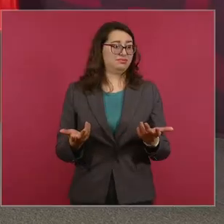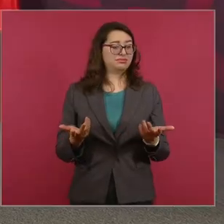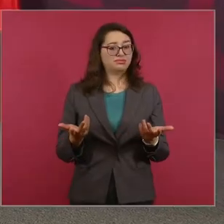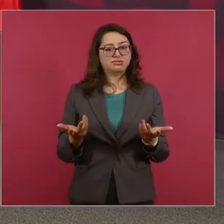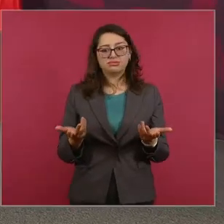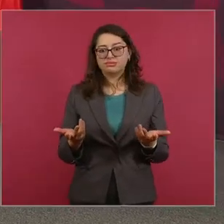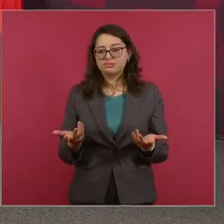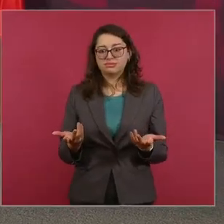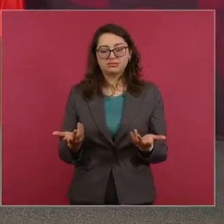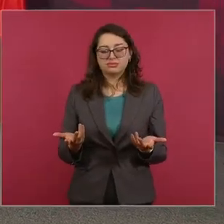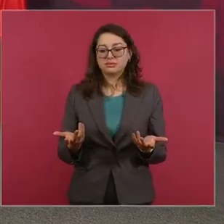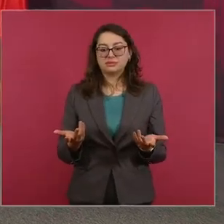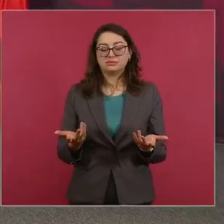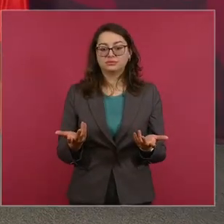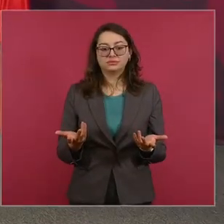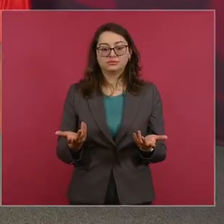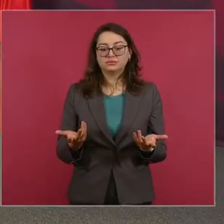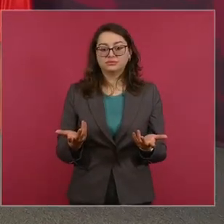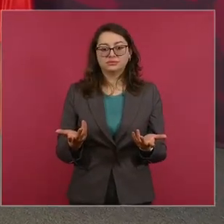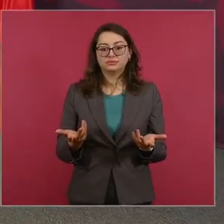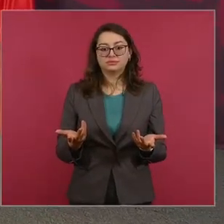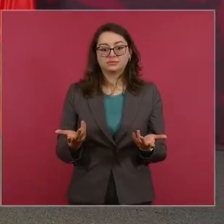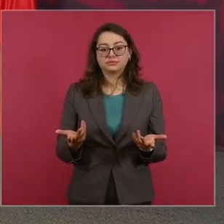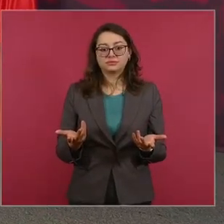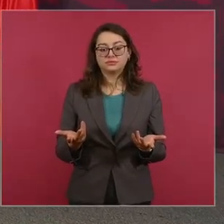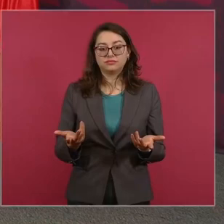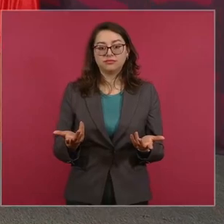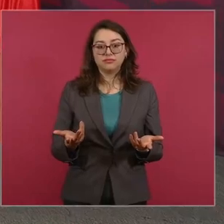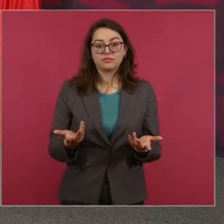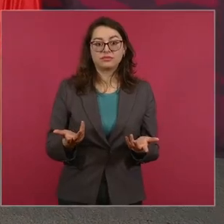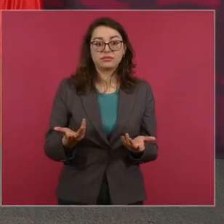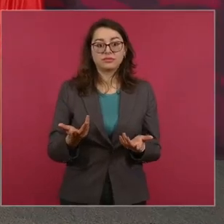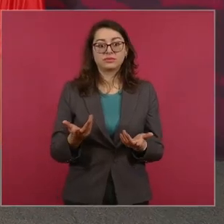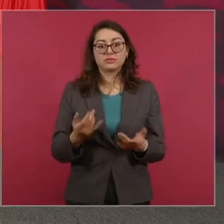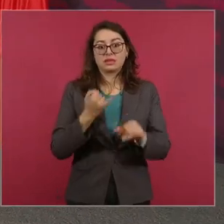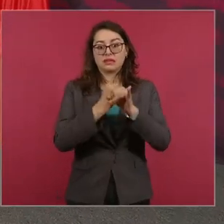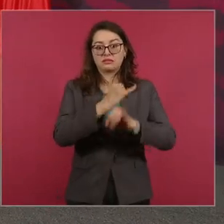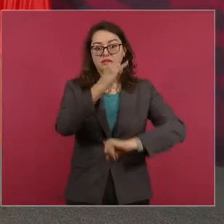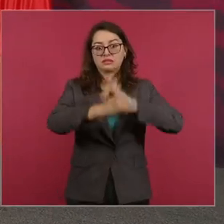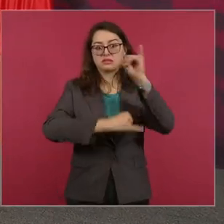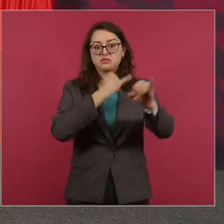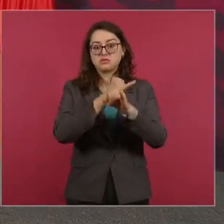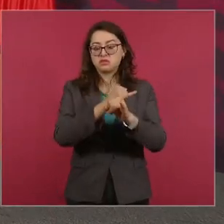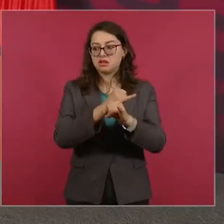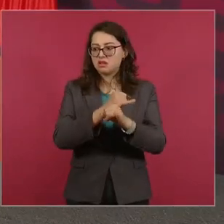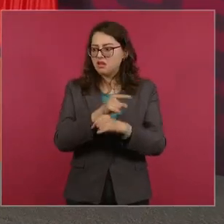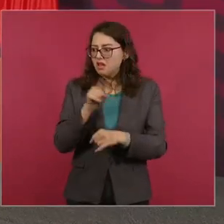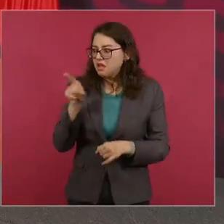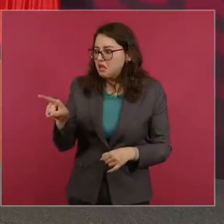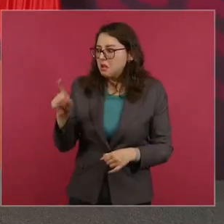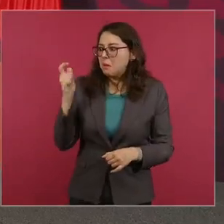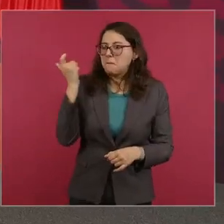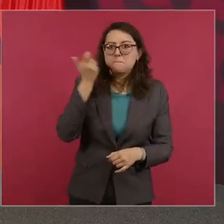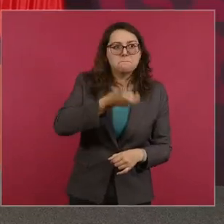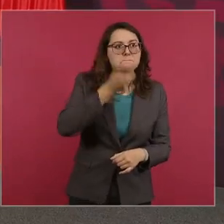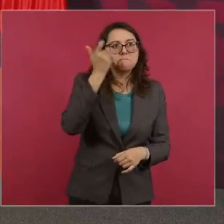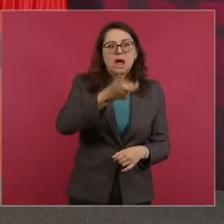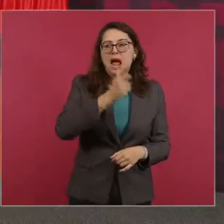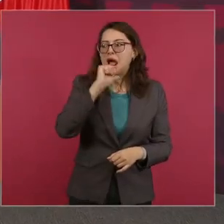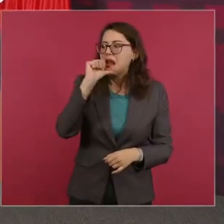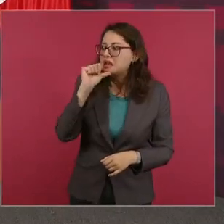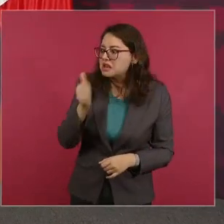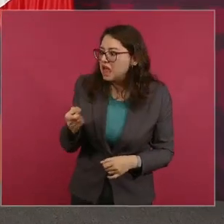se le ponga atache a México como país de riesgo